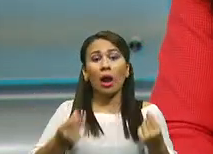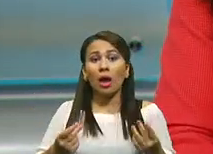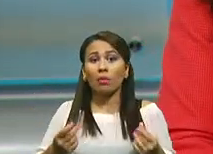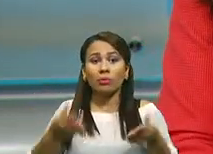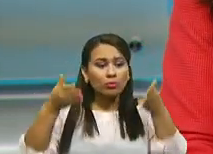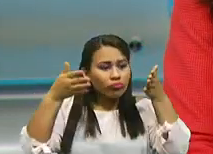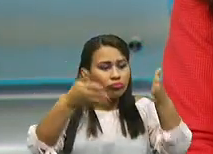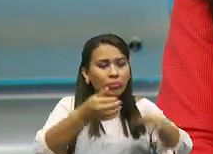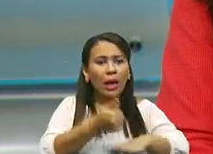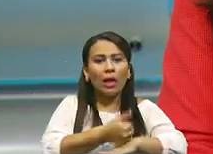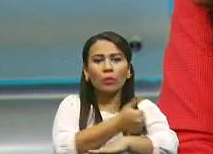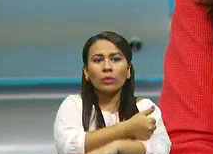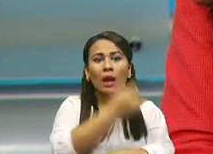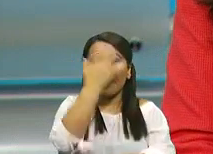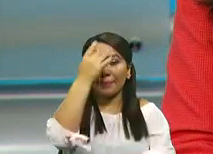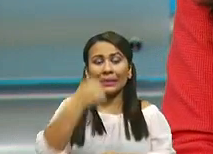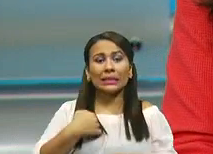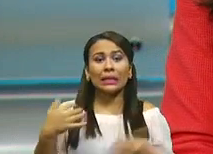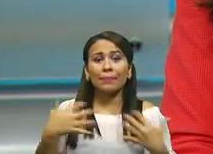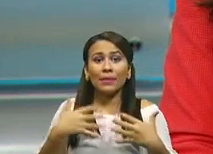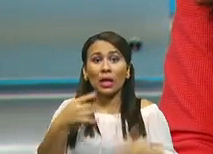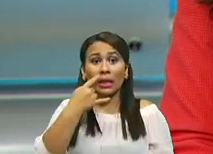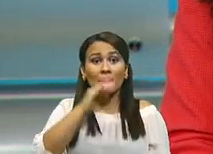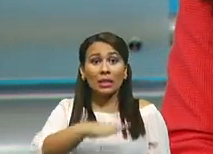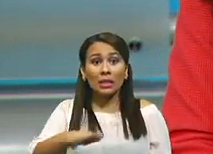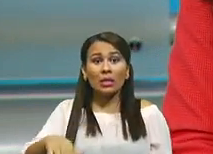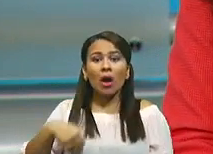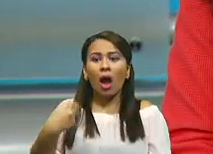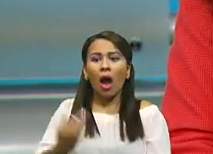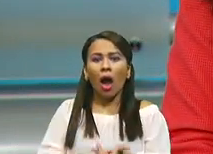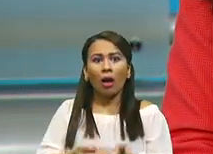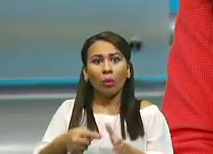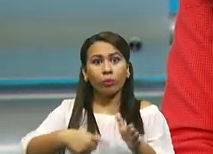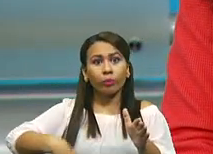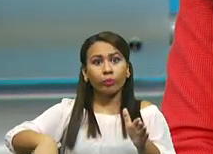de las autoridades, pues temen que los niños puedan caer en el socavón.